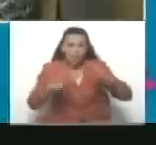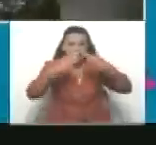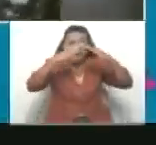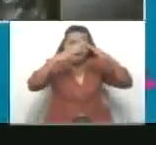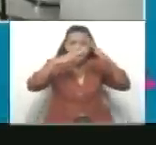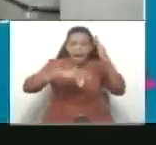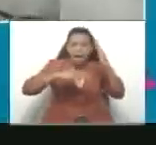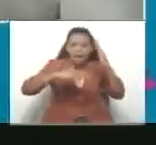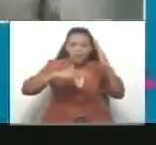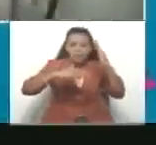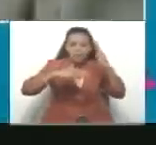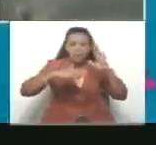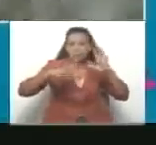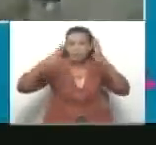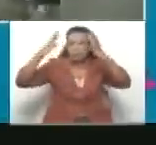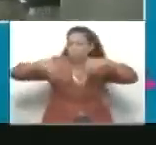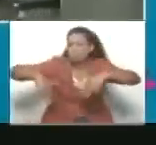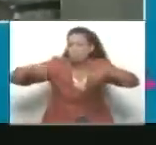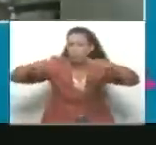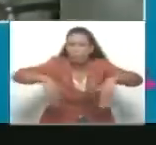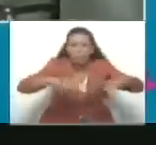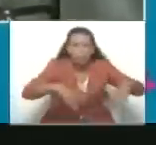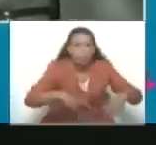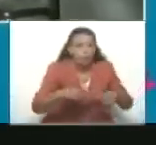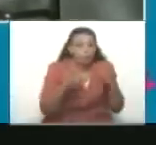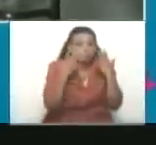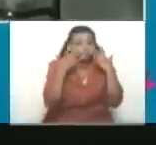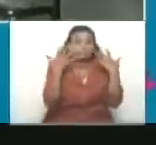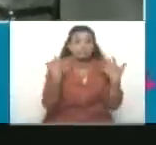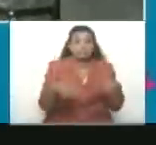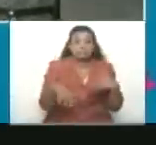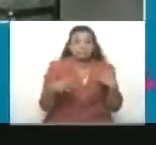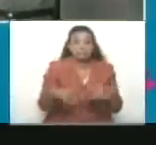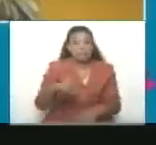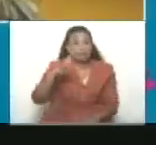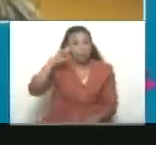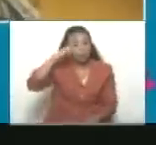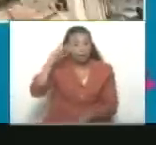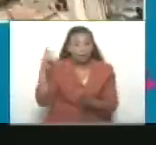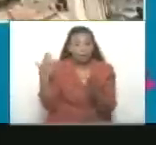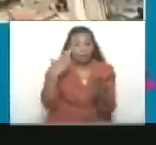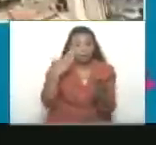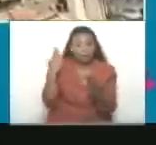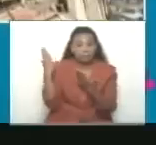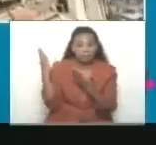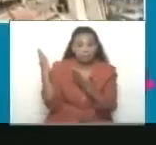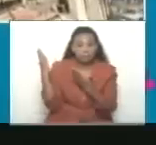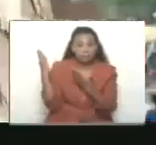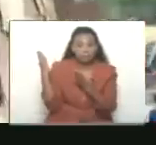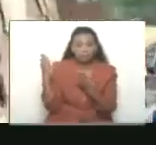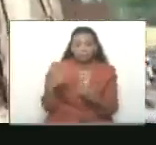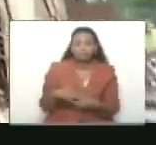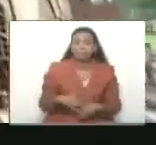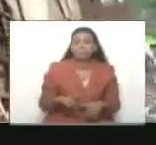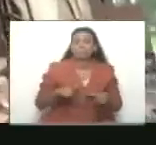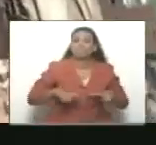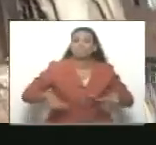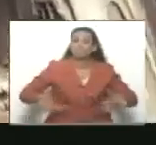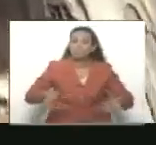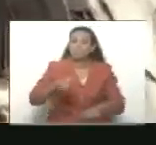destruyó todo todo todo todo todo impresionante las imágenes que recordamos allí en